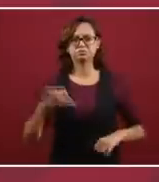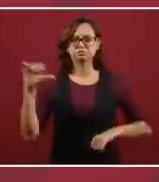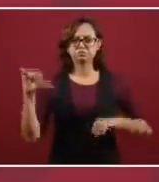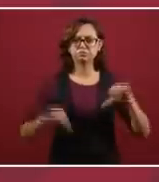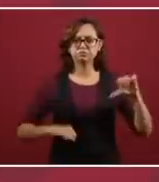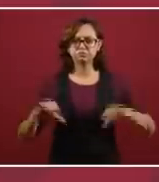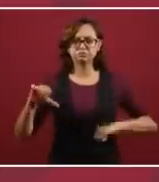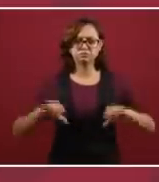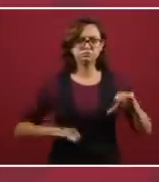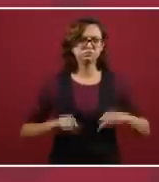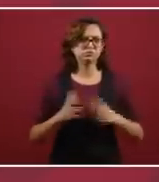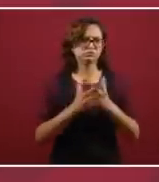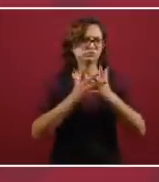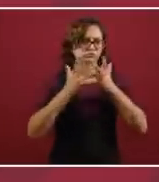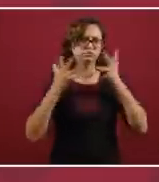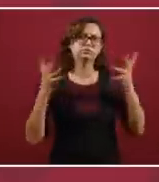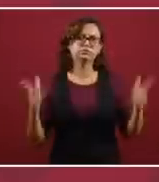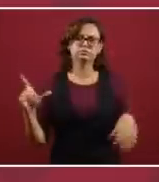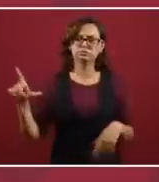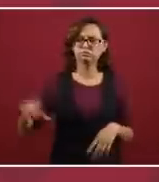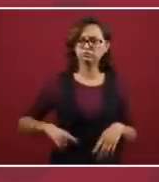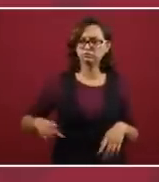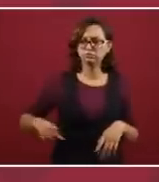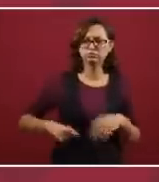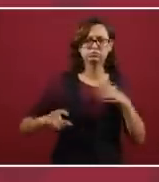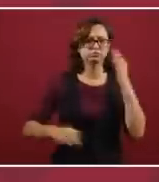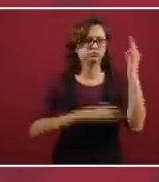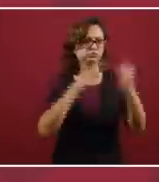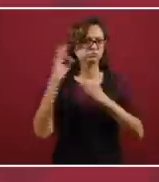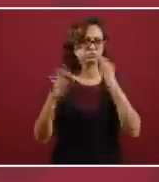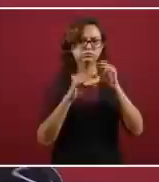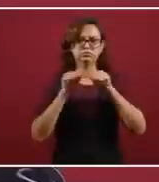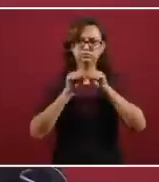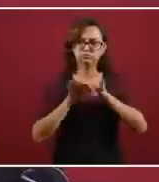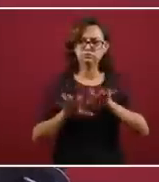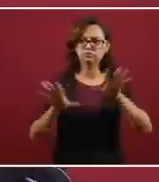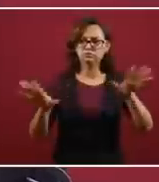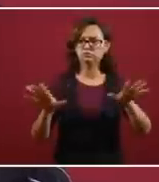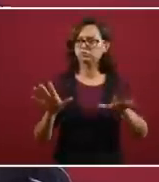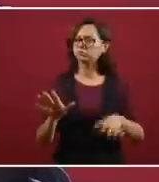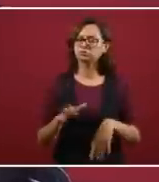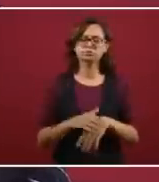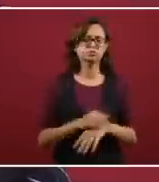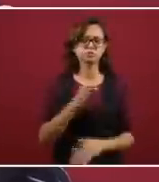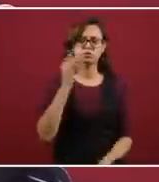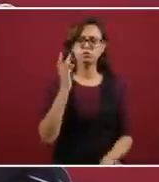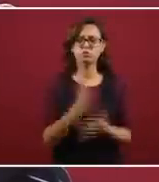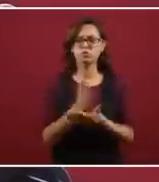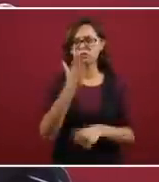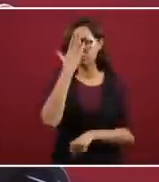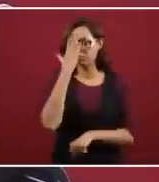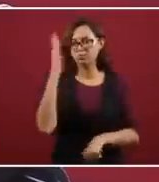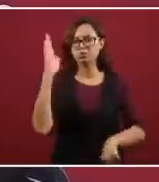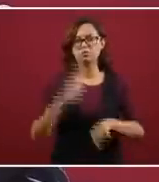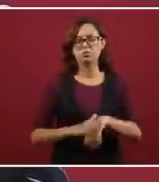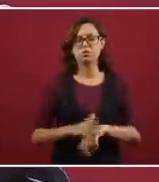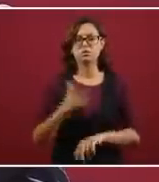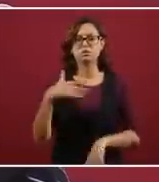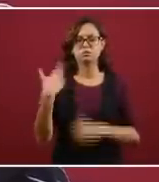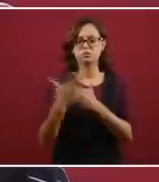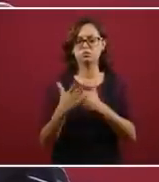promovidos por el gobierno, solo la conmemoración de la Revolución